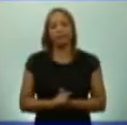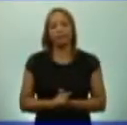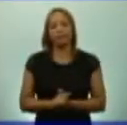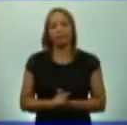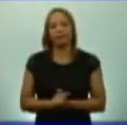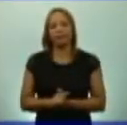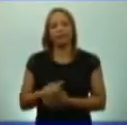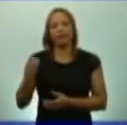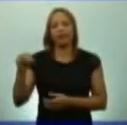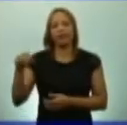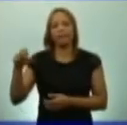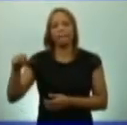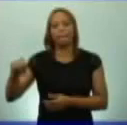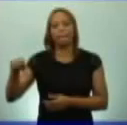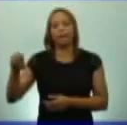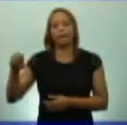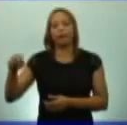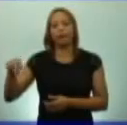de la Denuncia.